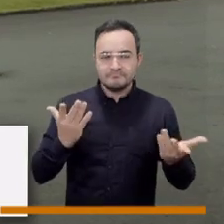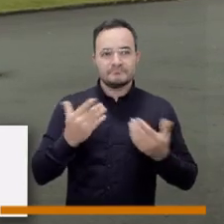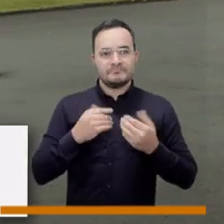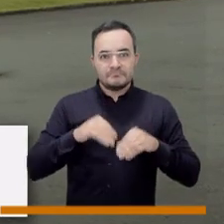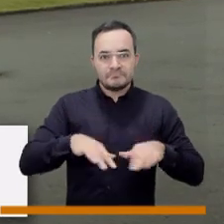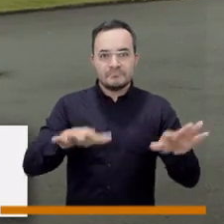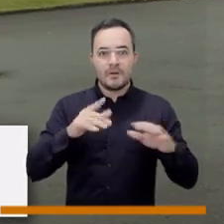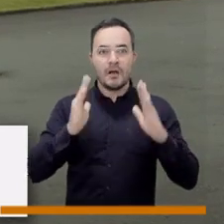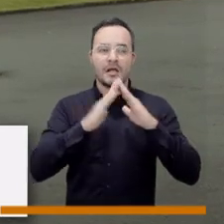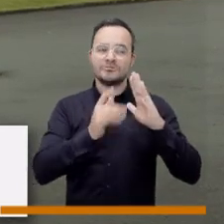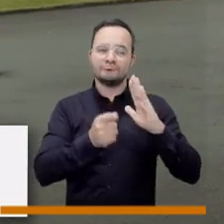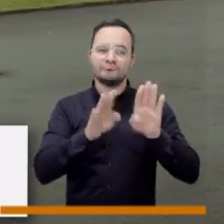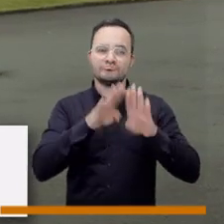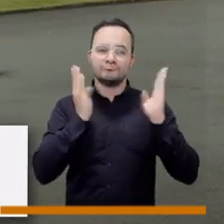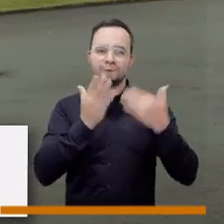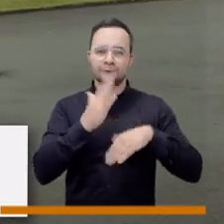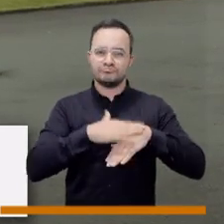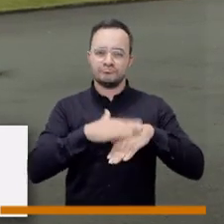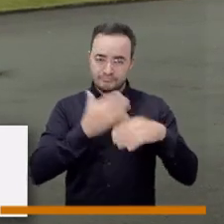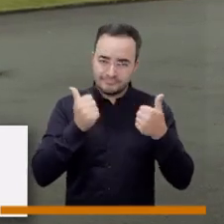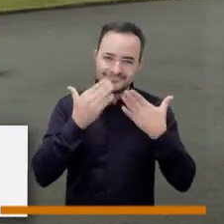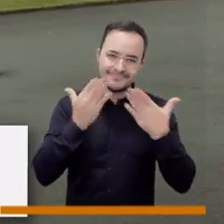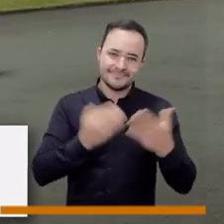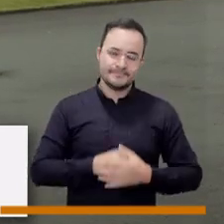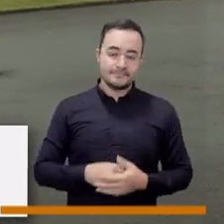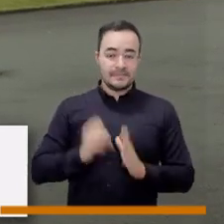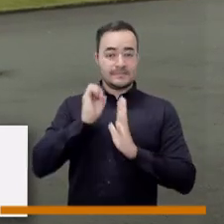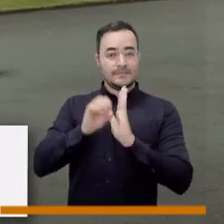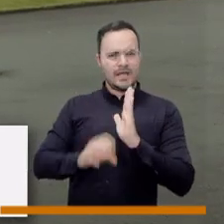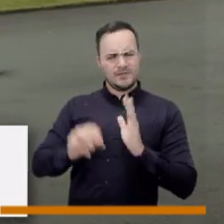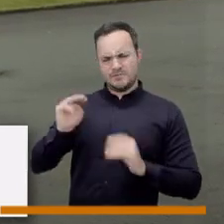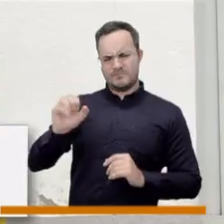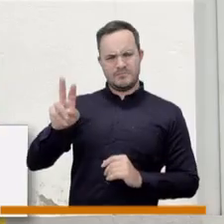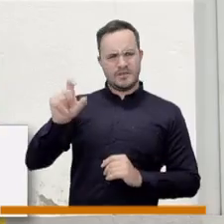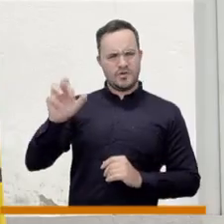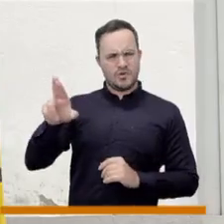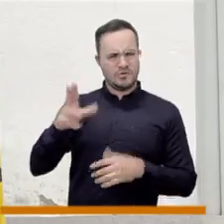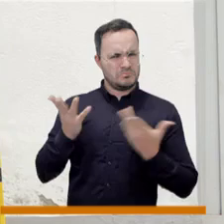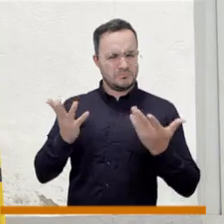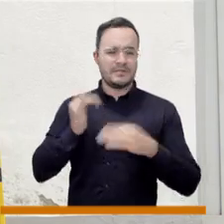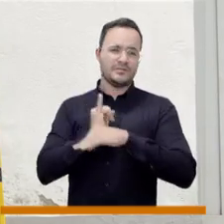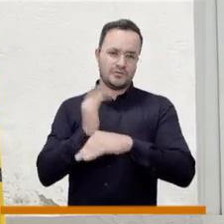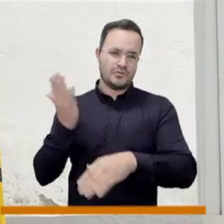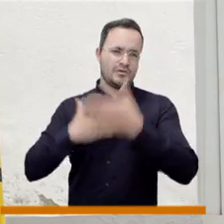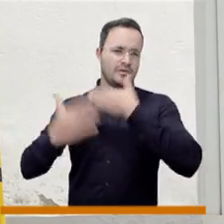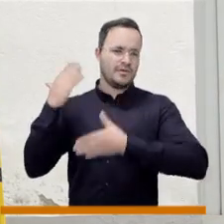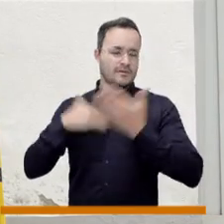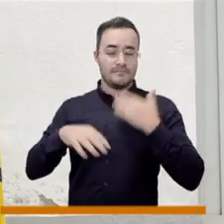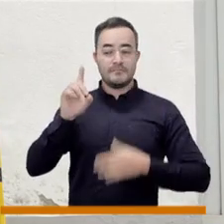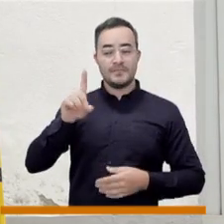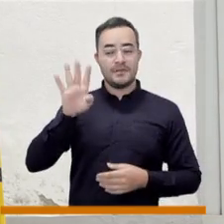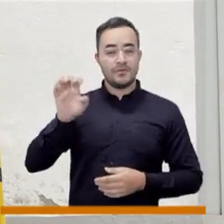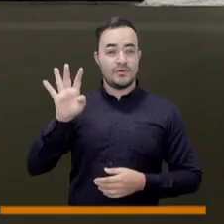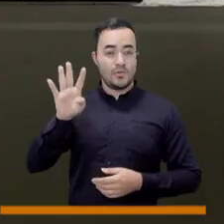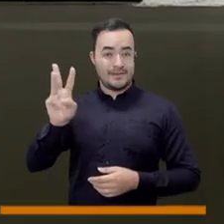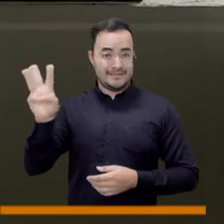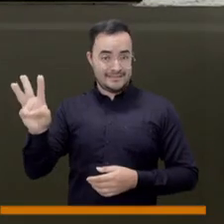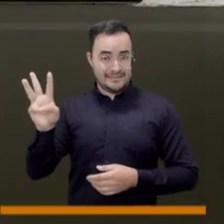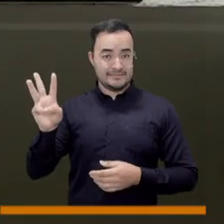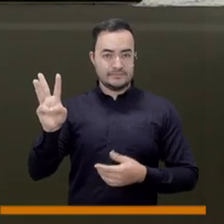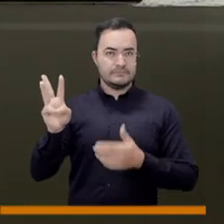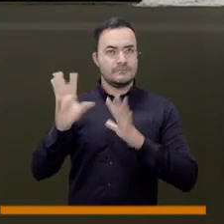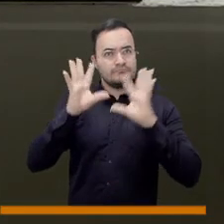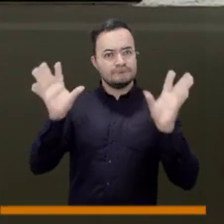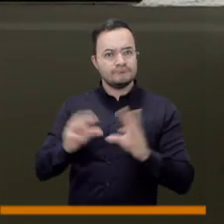casas. El Seminario Menor de Medellín es una institución que se fundó en 1943, o sea,